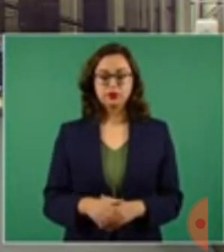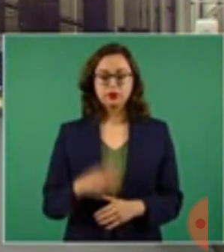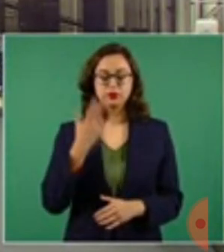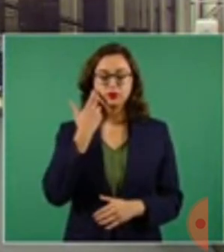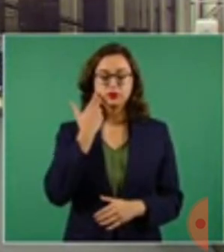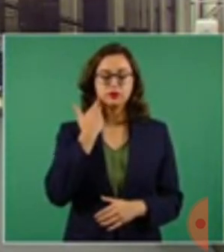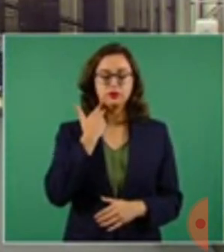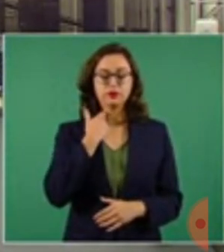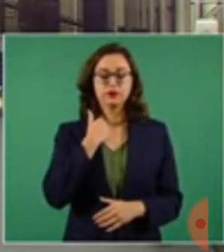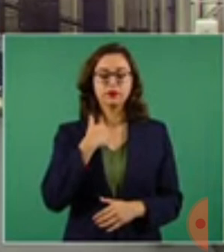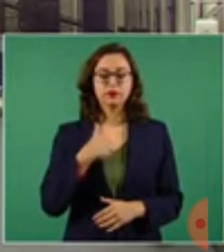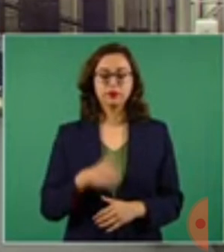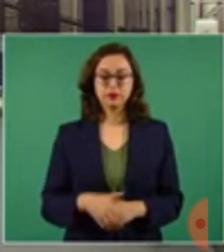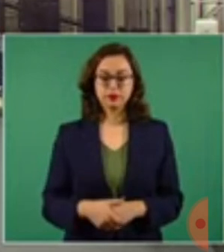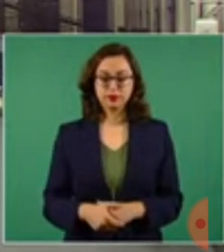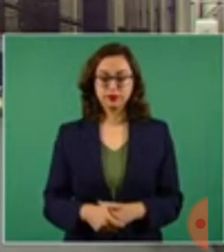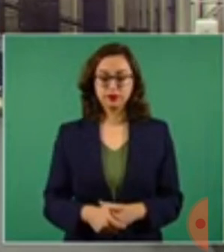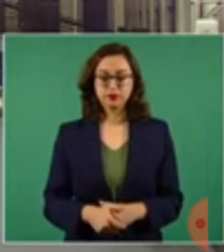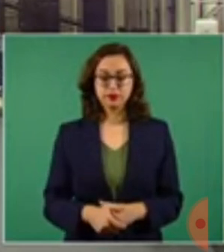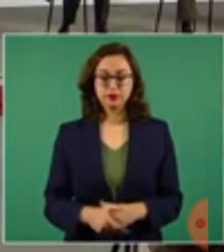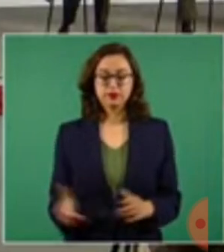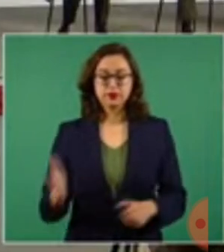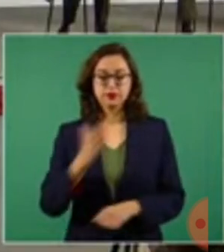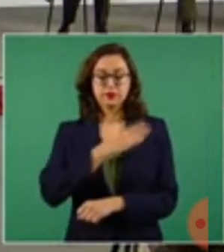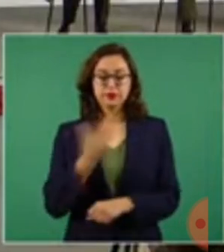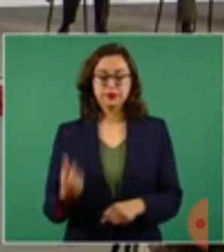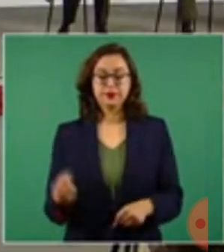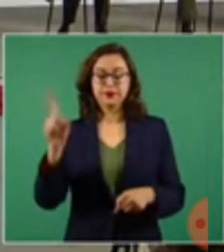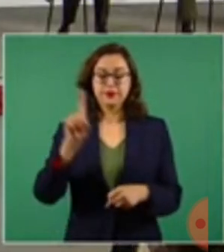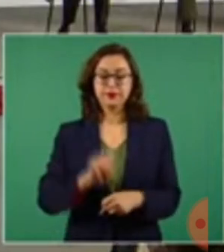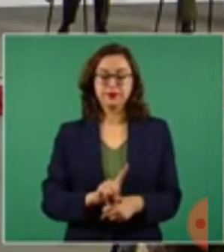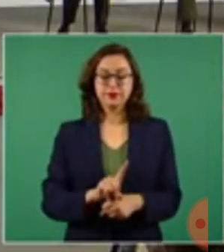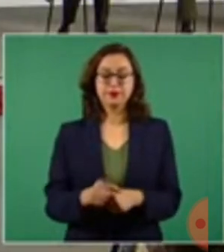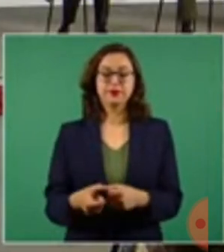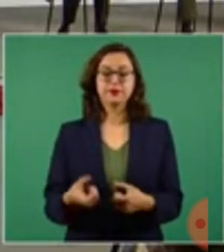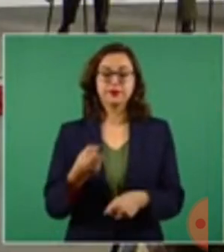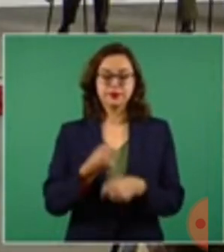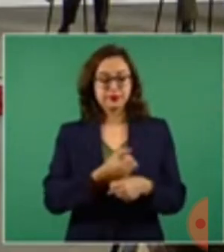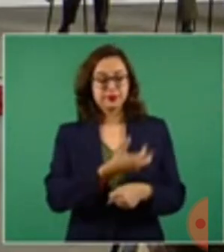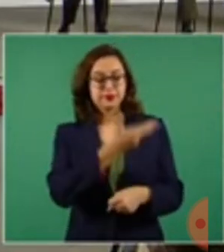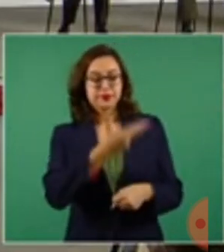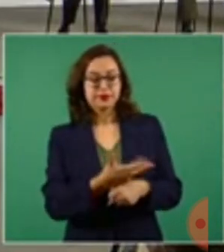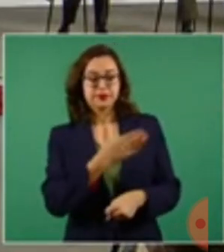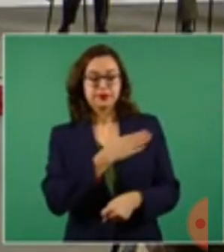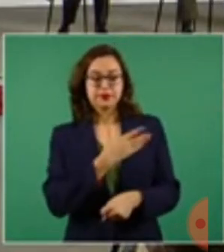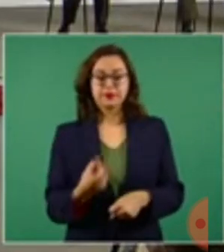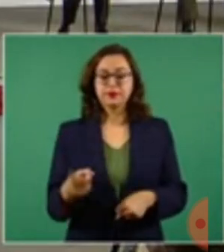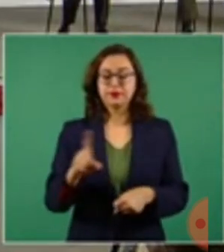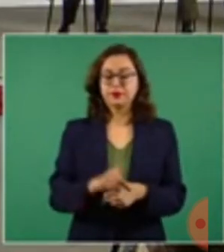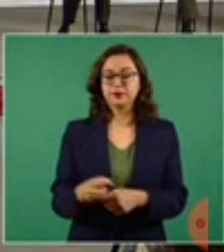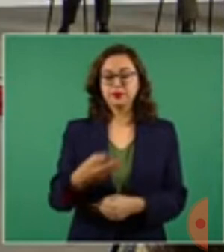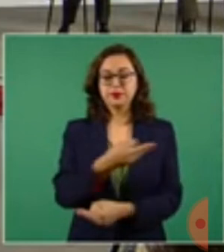Con su permiso, presidente. Secretarios, muy buenos días. Muy buenos días tengan todas y todos ustedes.